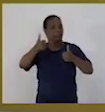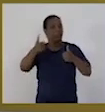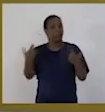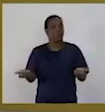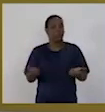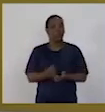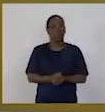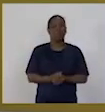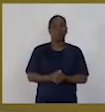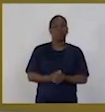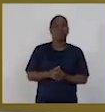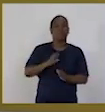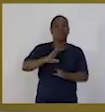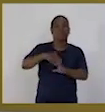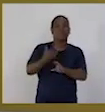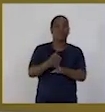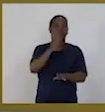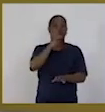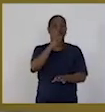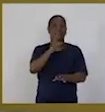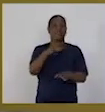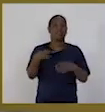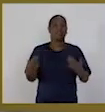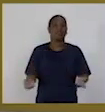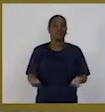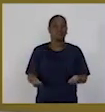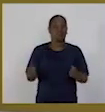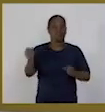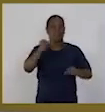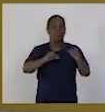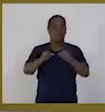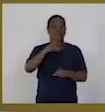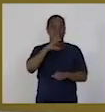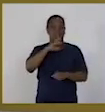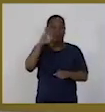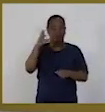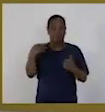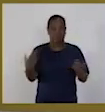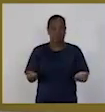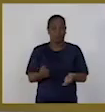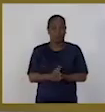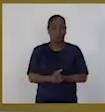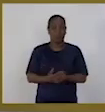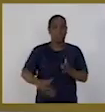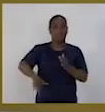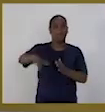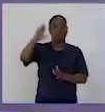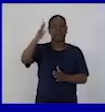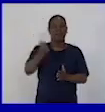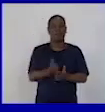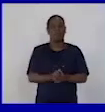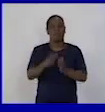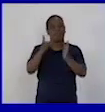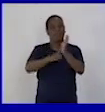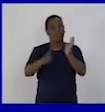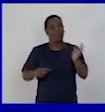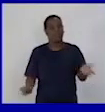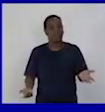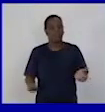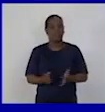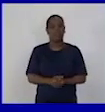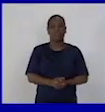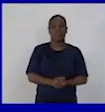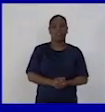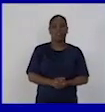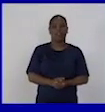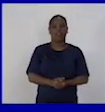velocidad de la reacción en una reacción no catalizada, que sería mucho mayor esta energía de activación. Ahora, al aumentar